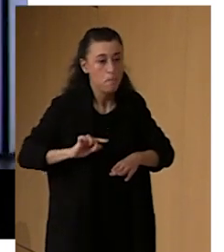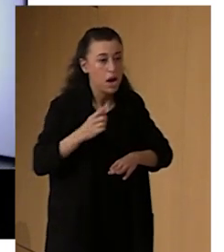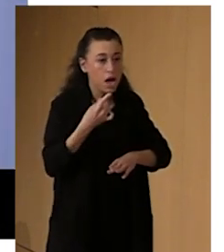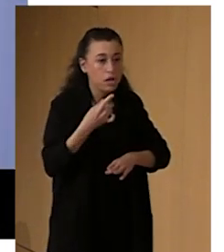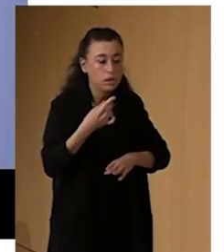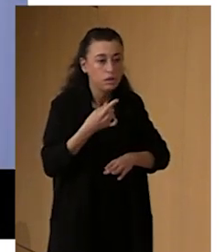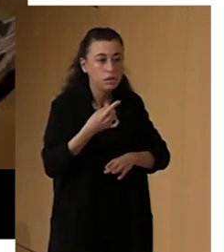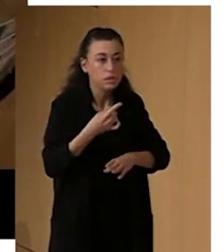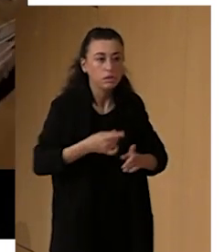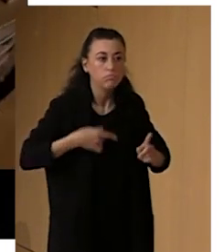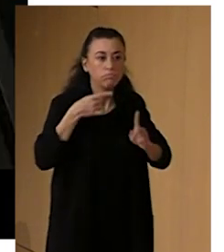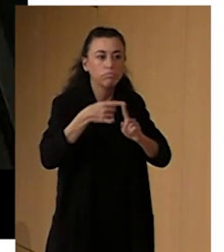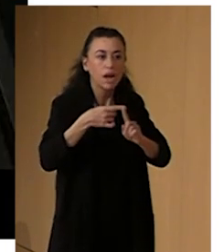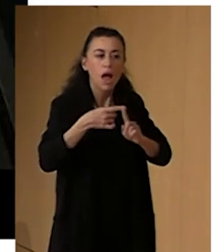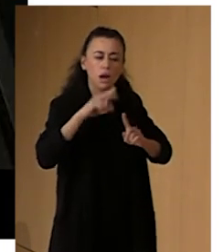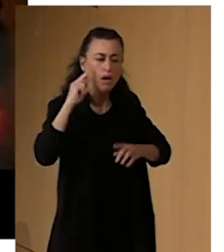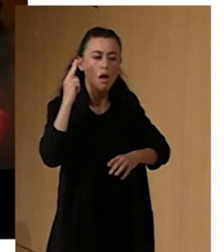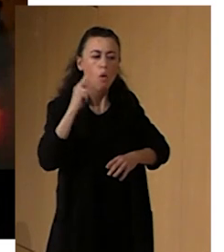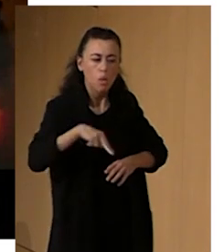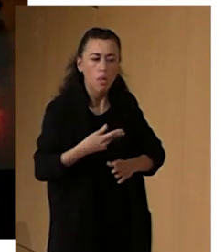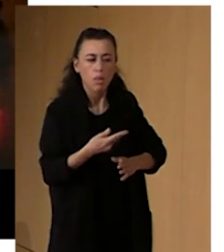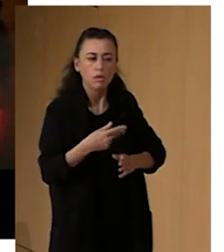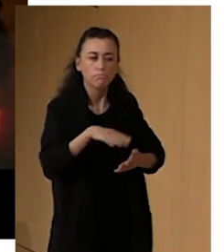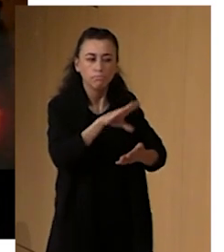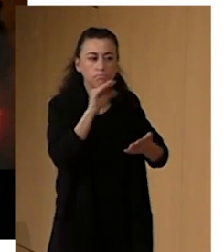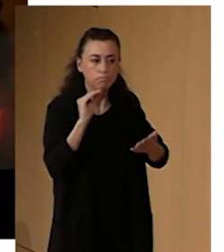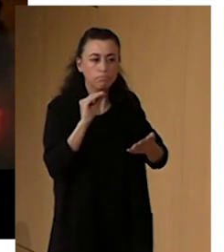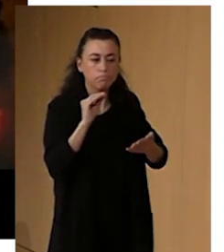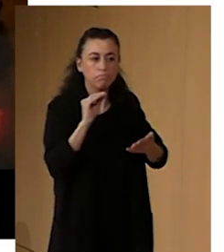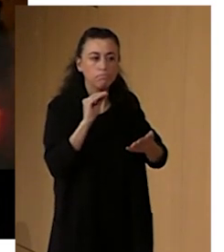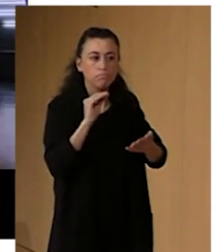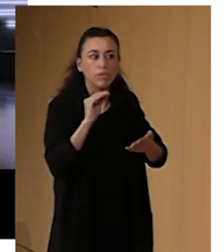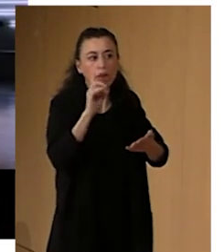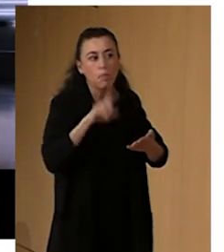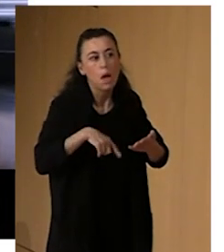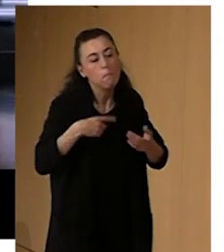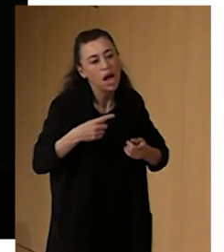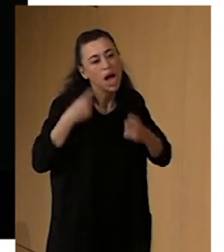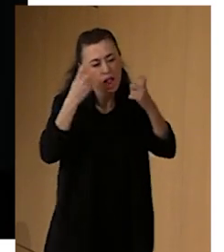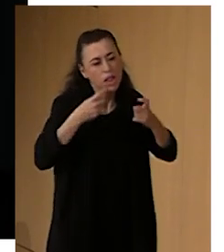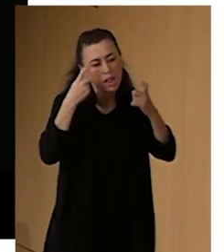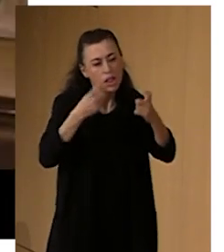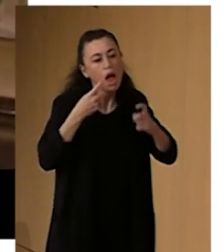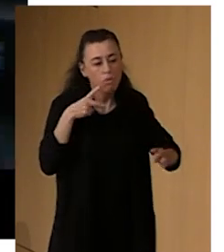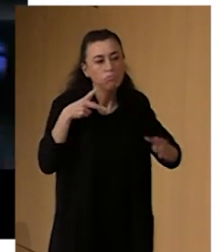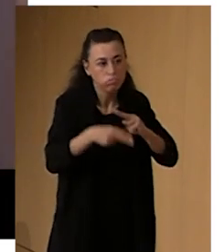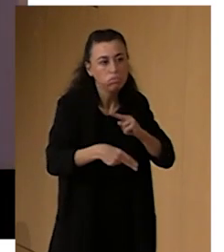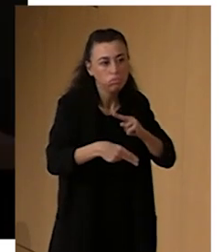para para reconocerlas para entenderlas y para intentar evitarlas